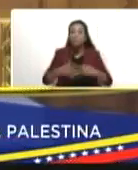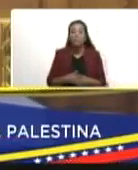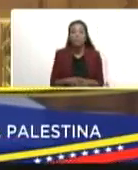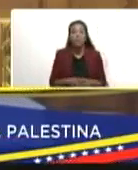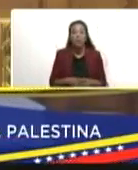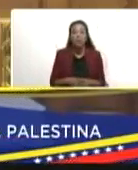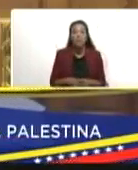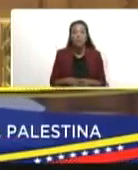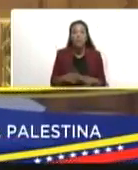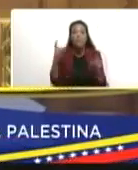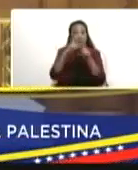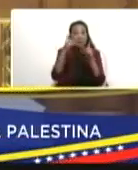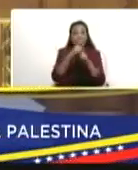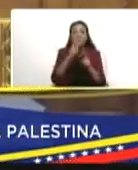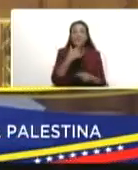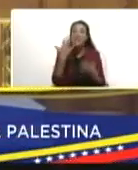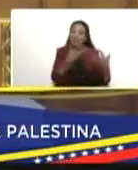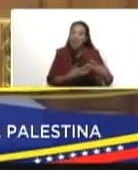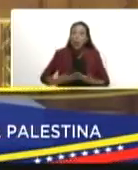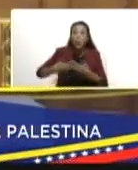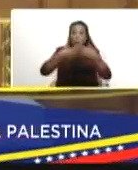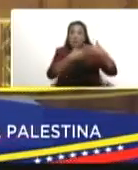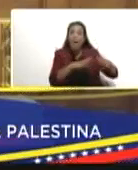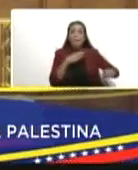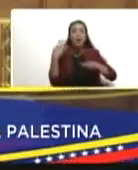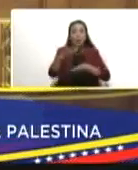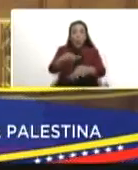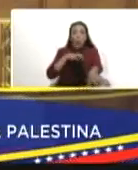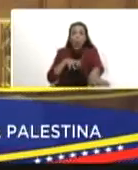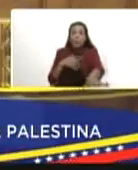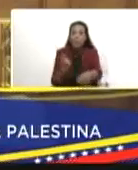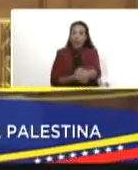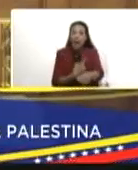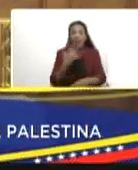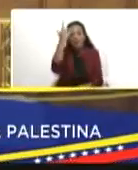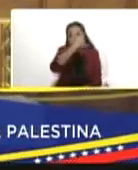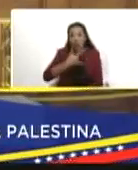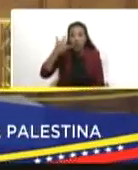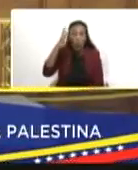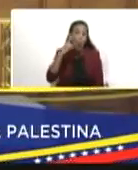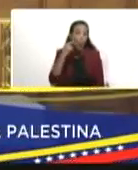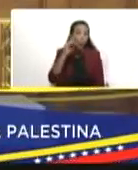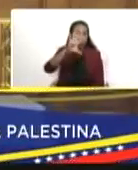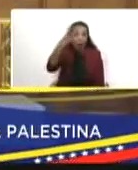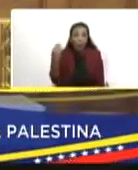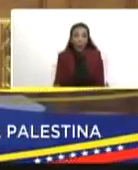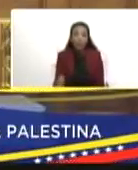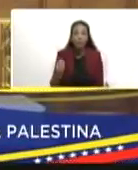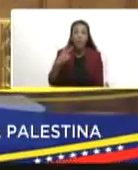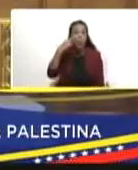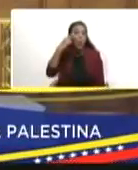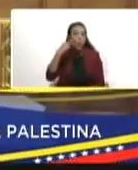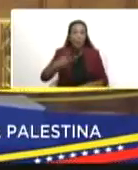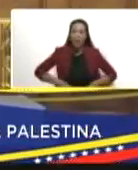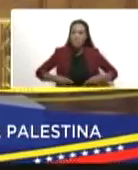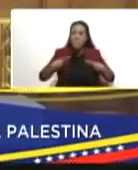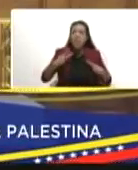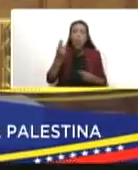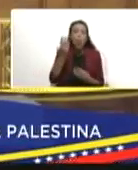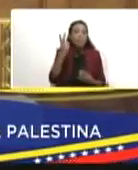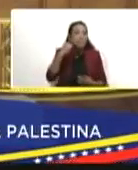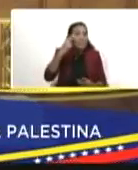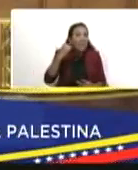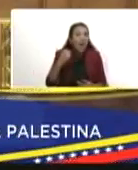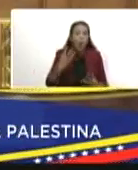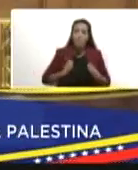blacker en Estados Unidos cuando la masacre de nuestros hermanos afroamericanos la vida de los